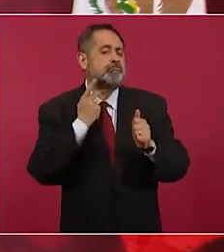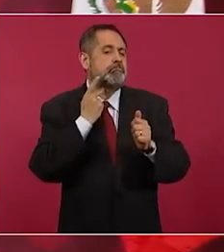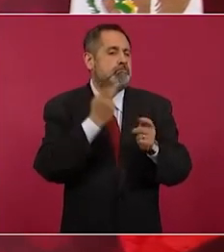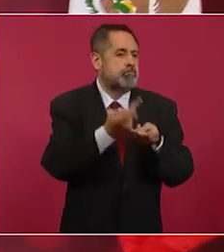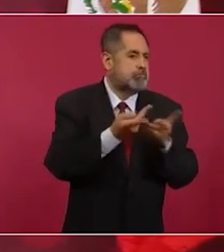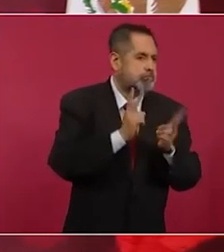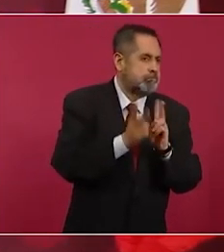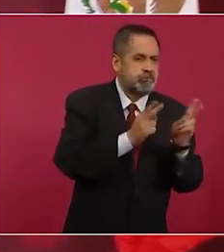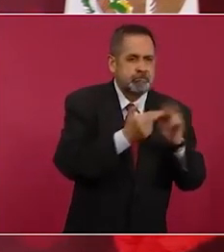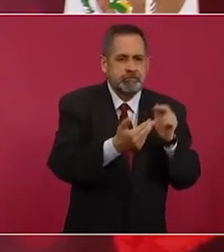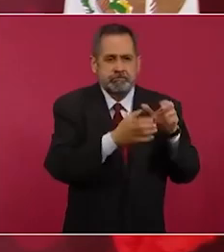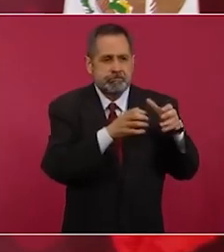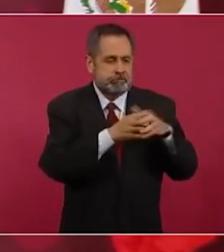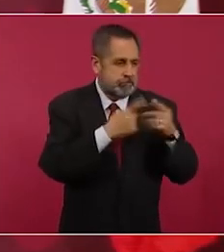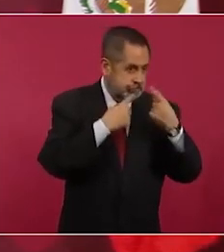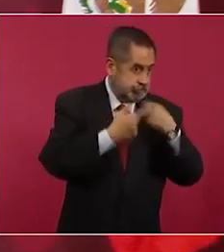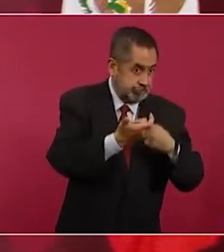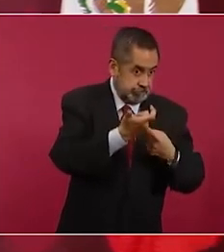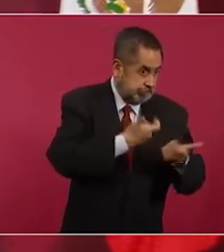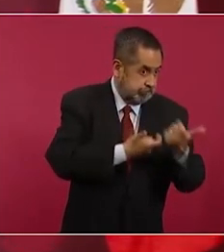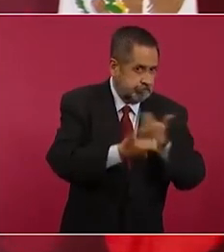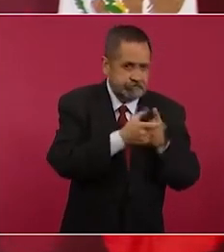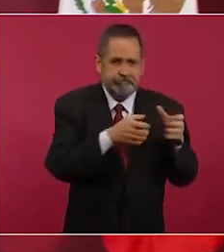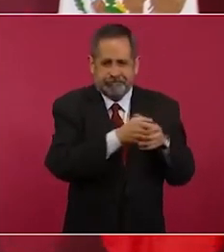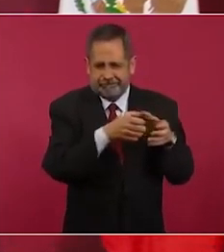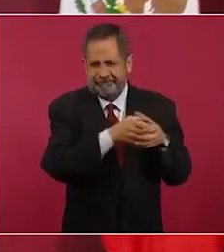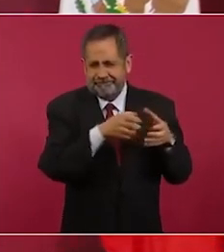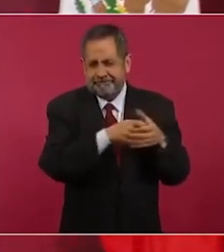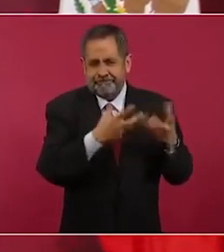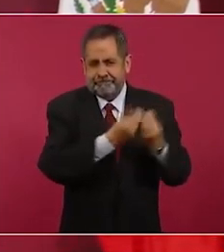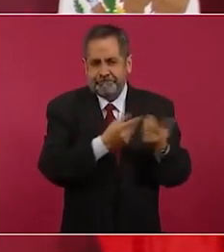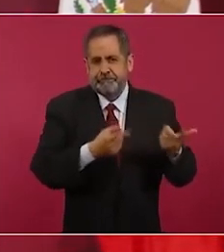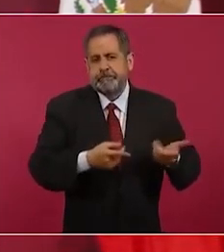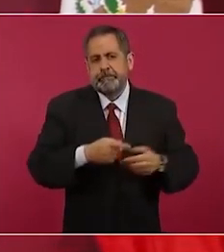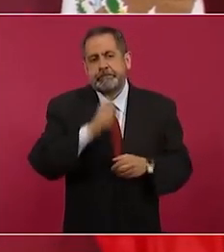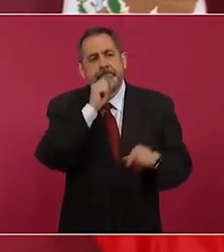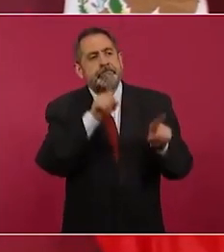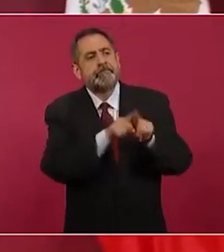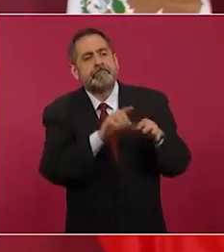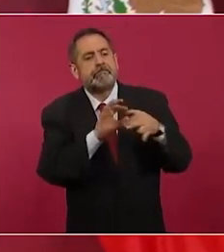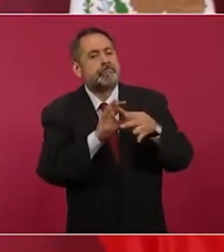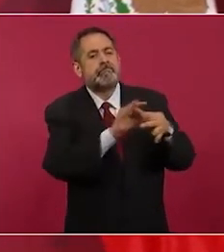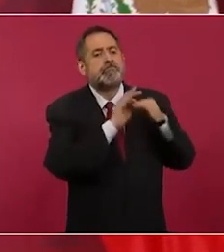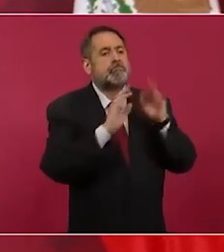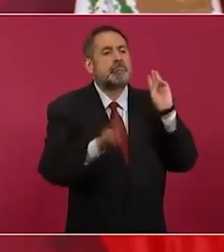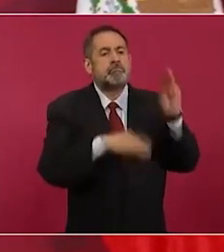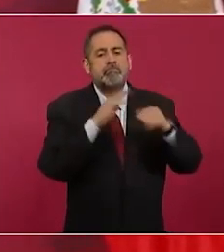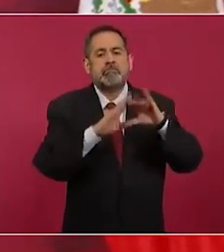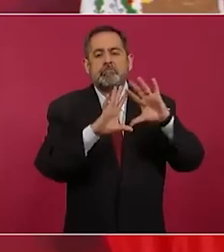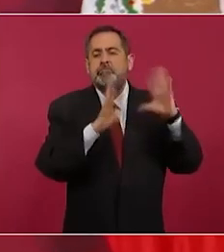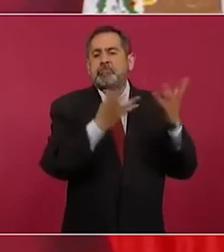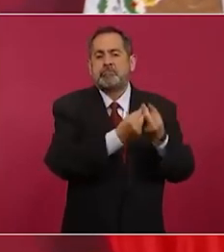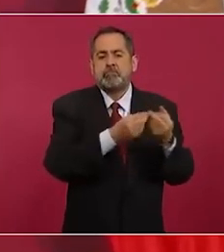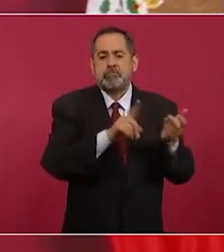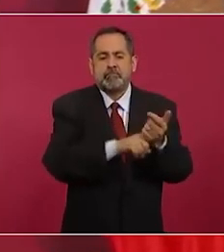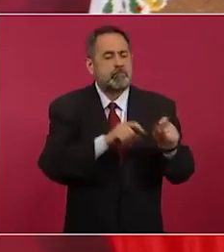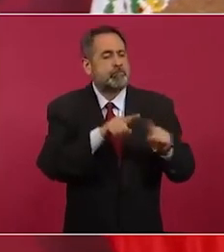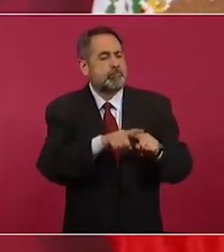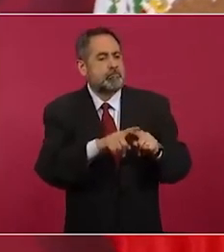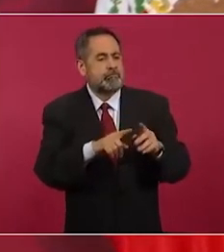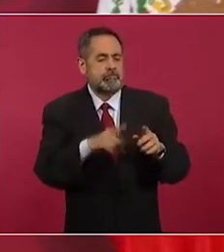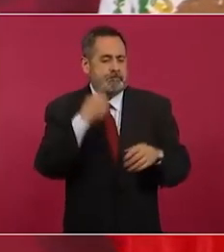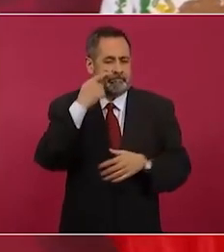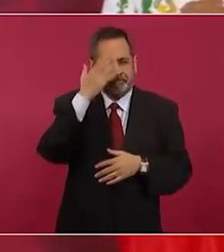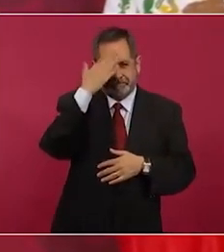políticas, también dinero. Además, es una liga en el mundo de derecha y